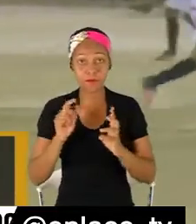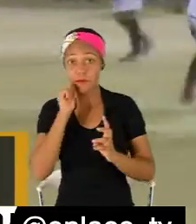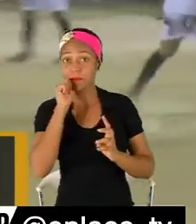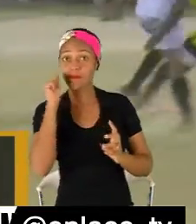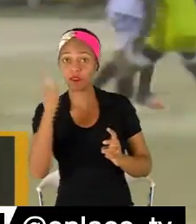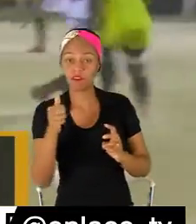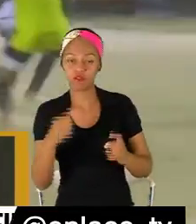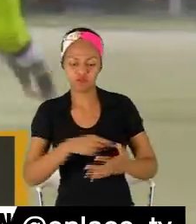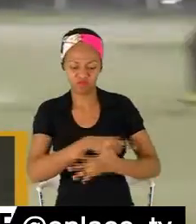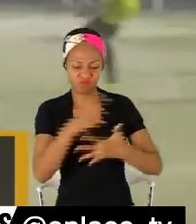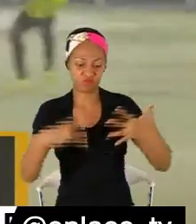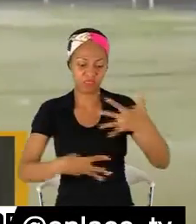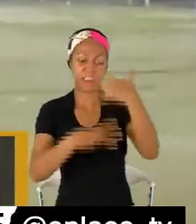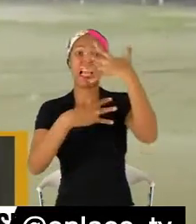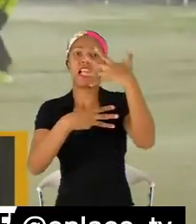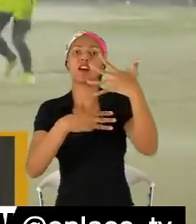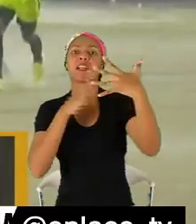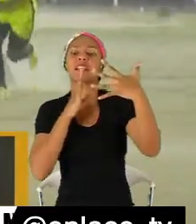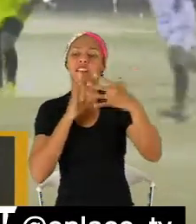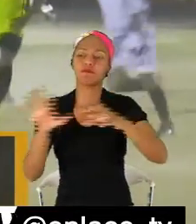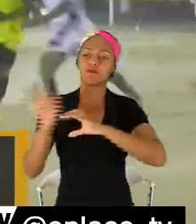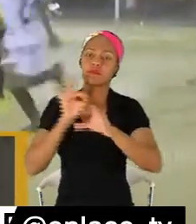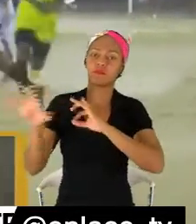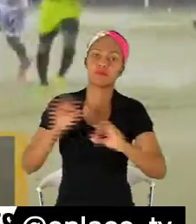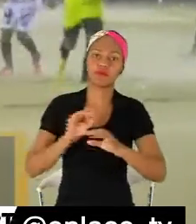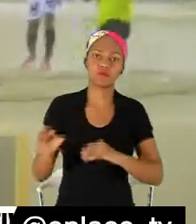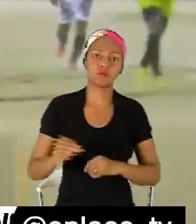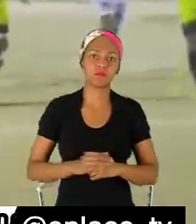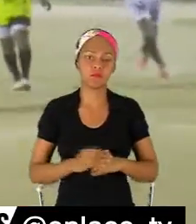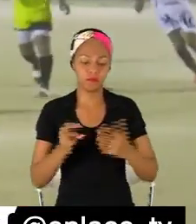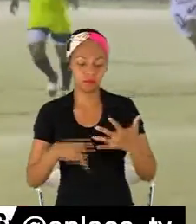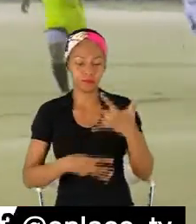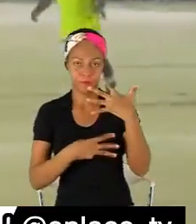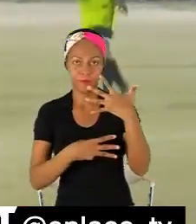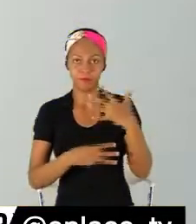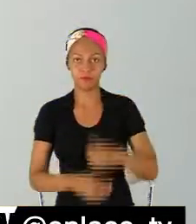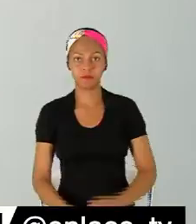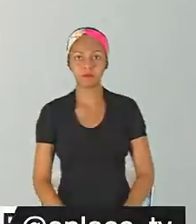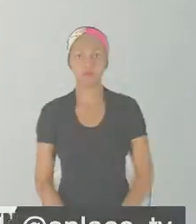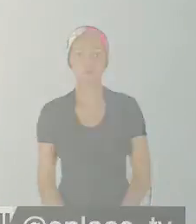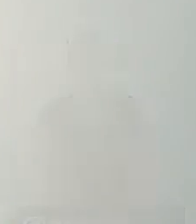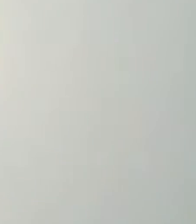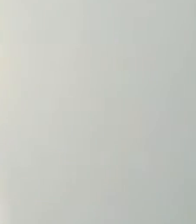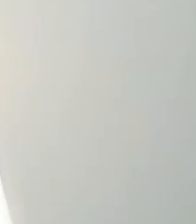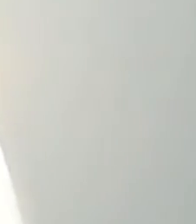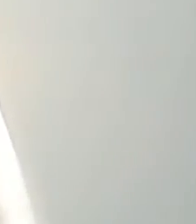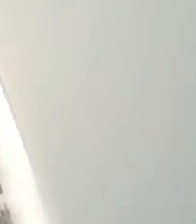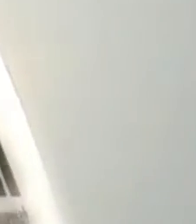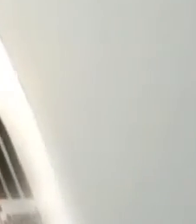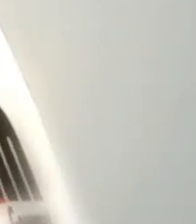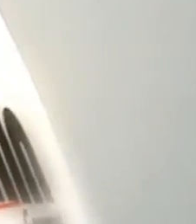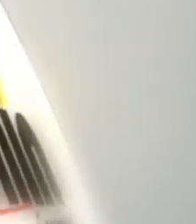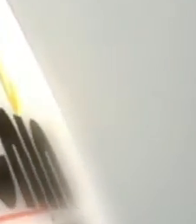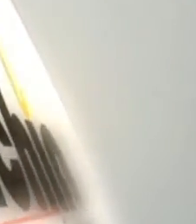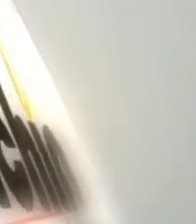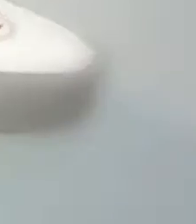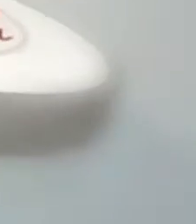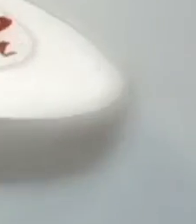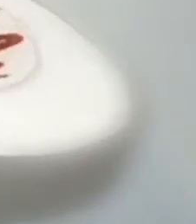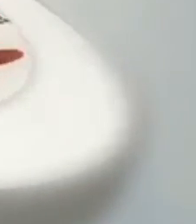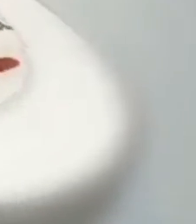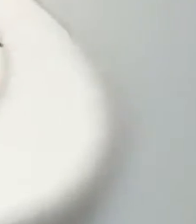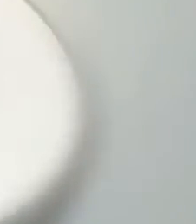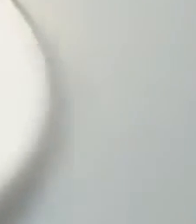8 mejores de esta justa del balompié en la Comuna 3 de Barranca Bermeja. Hasta aquí los deportes, con el patrocinio